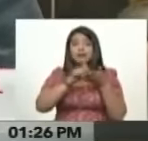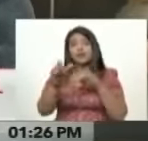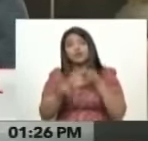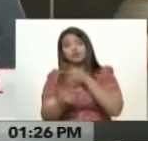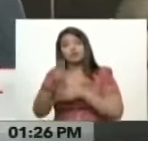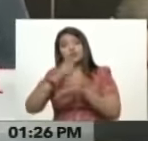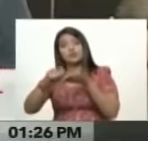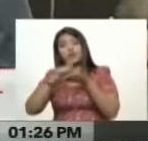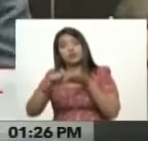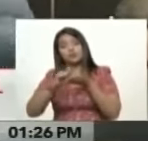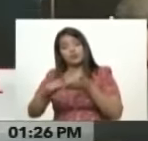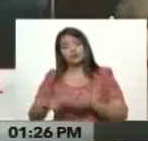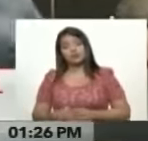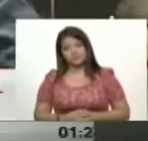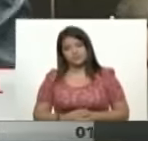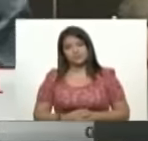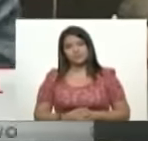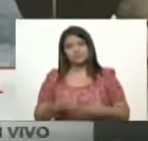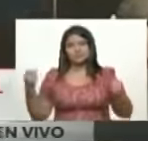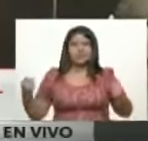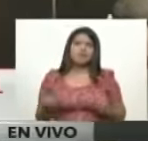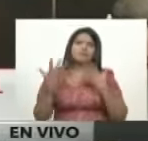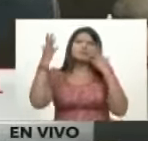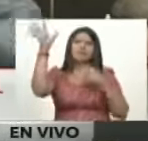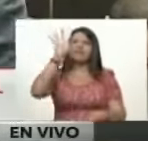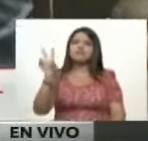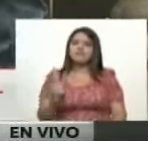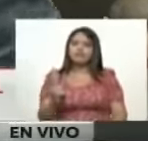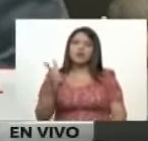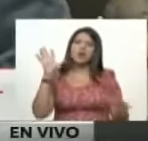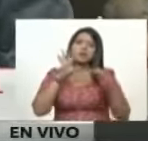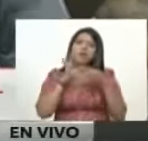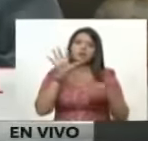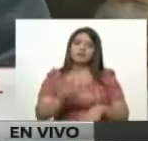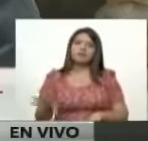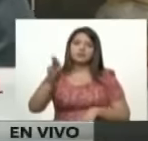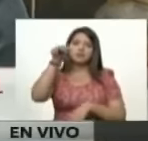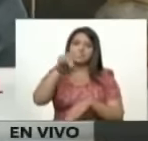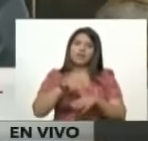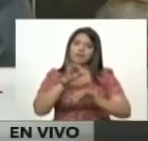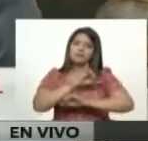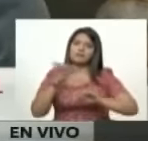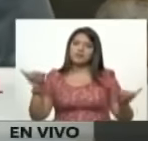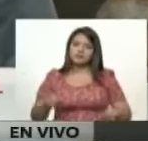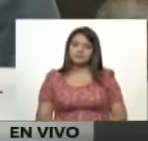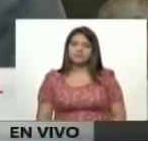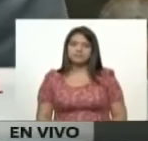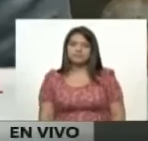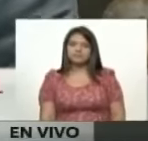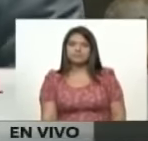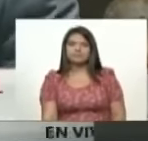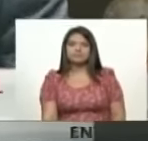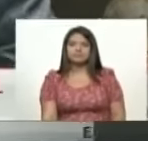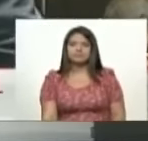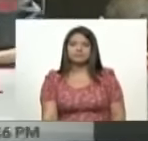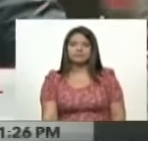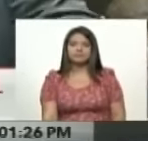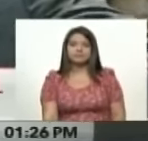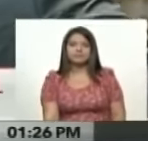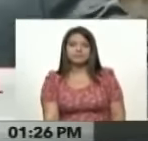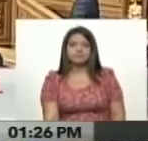subsecretario respectivamente. ¡Que viva Venezuela! ¡Que viva la unidad nacional! Es todo, señor presidente, cuerpo directivo.